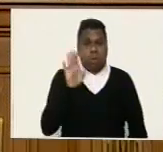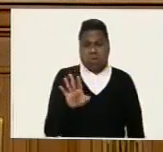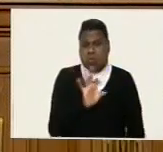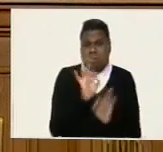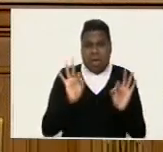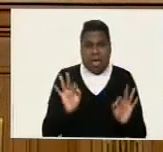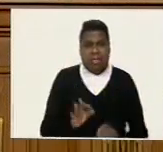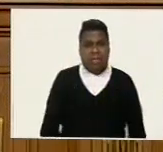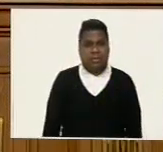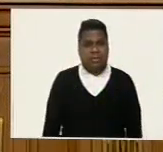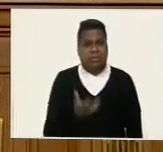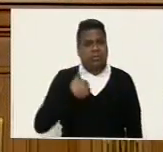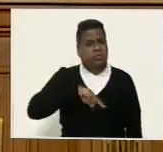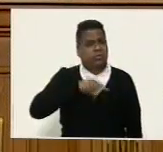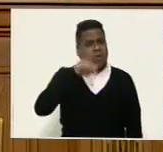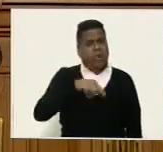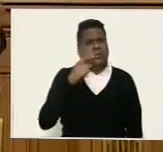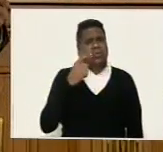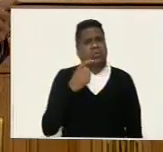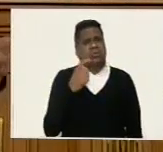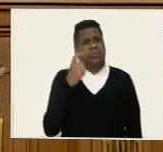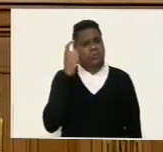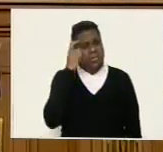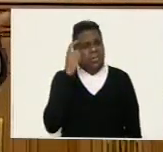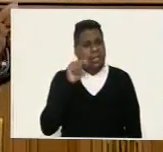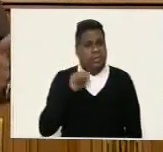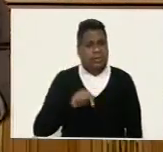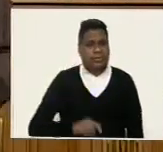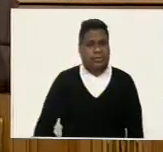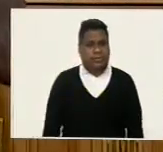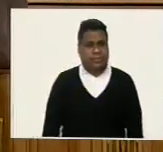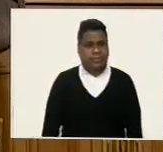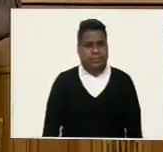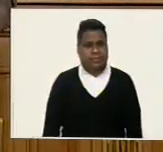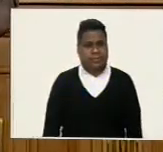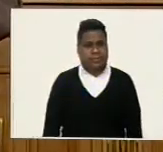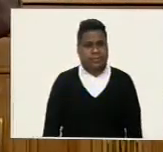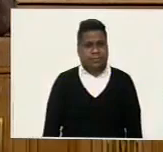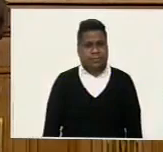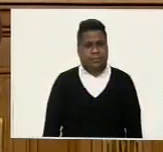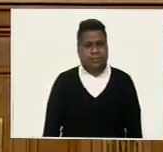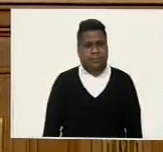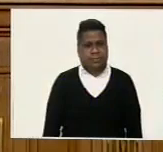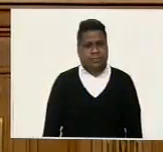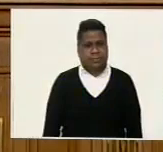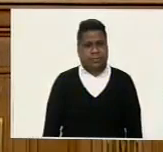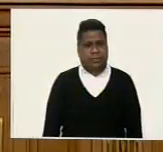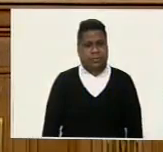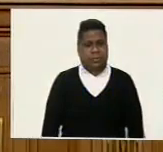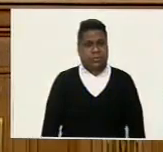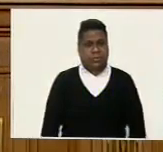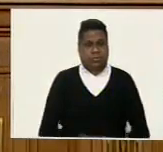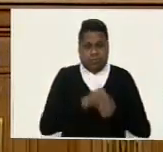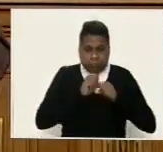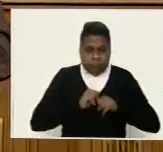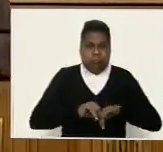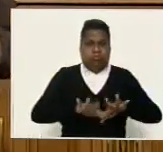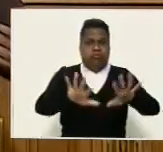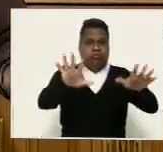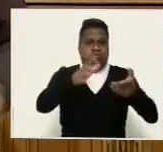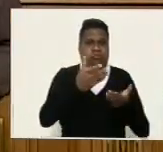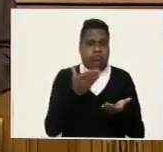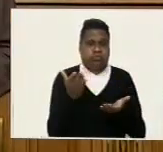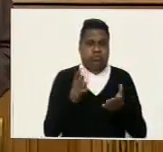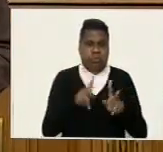Hemos estado por estos días, camaradas, compatriotas, repartiendo el correo del Orinoco. y para